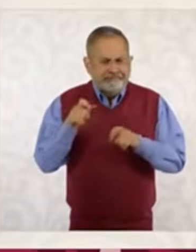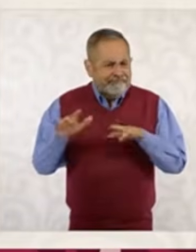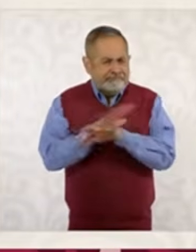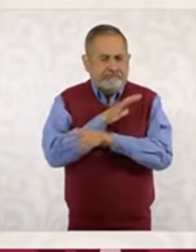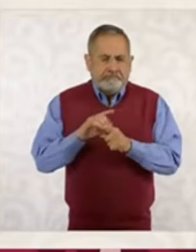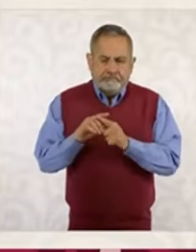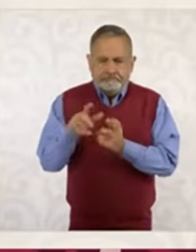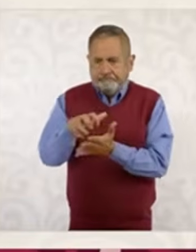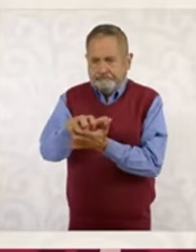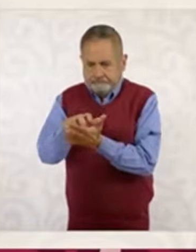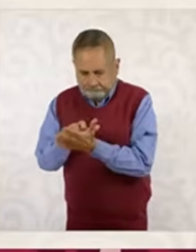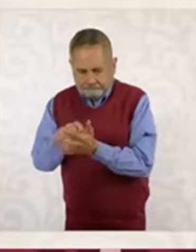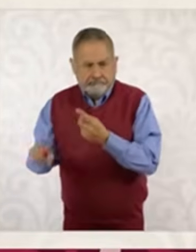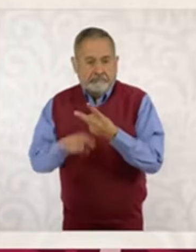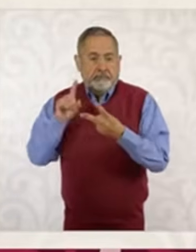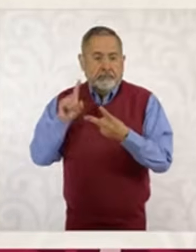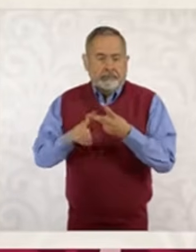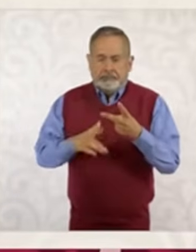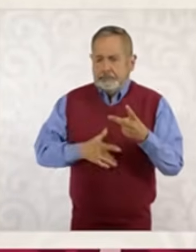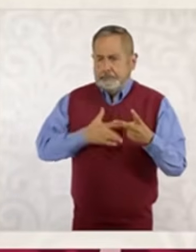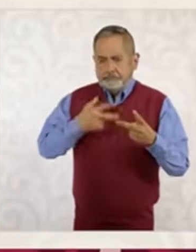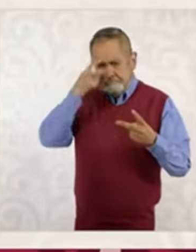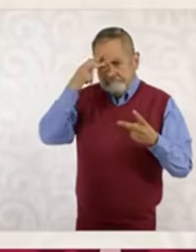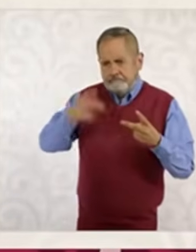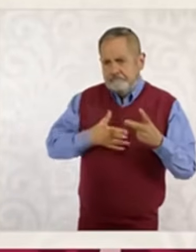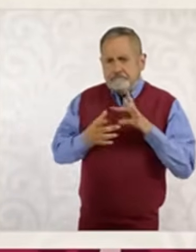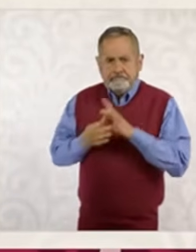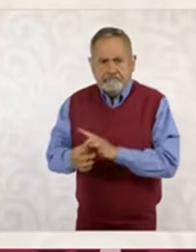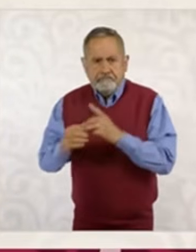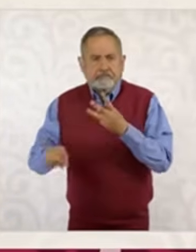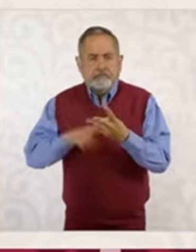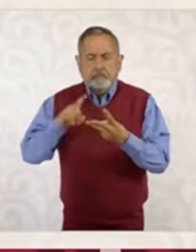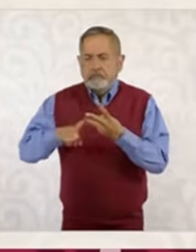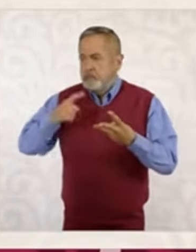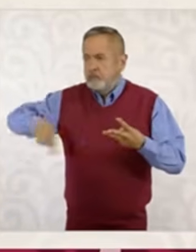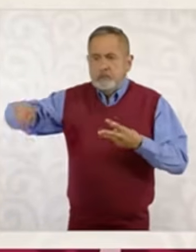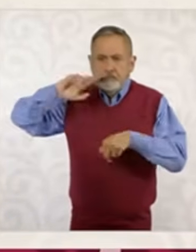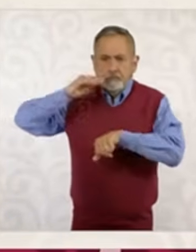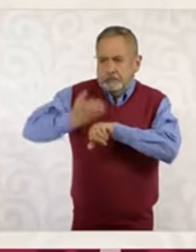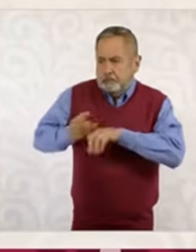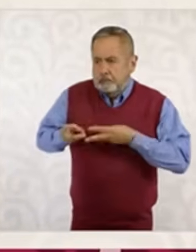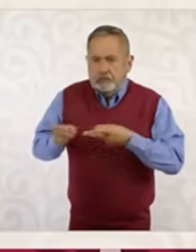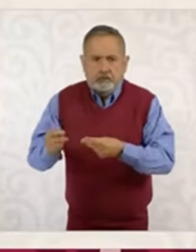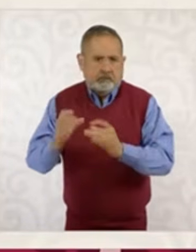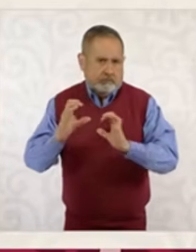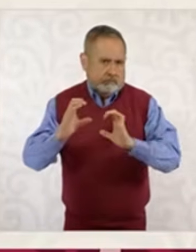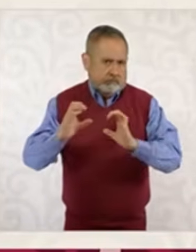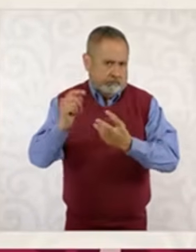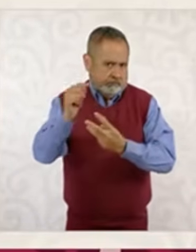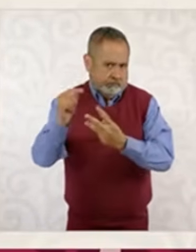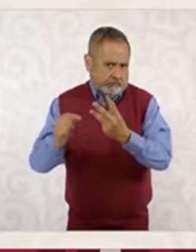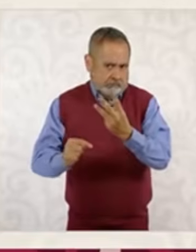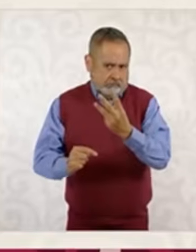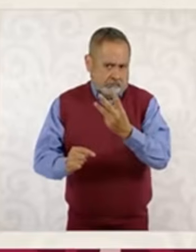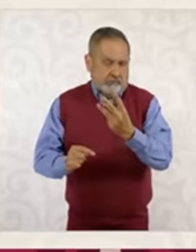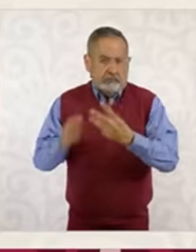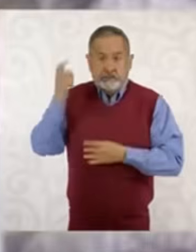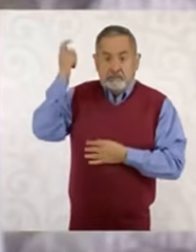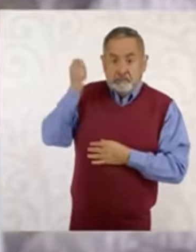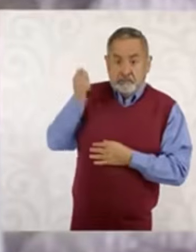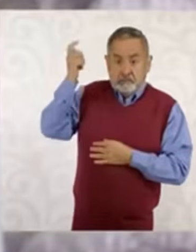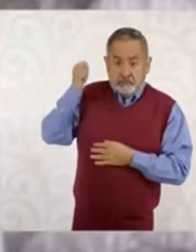segundo, humanismo mexicano, y el tercero, responsabilidad financiera. Estamos hablando nuevamente de pensiones